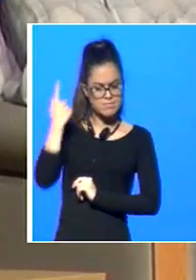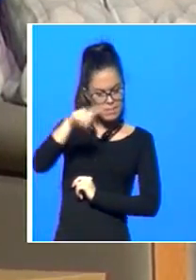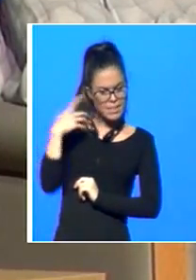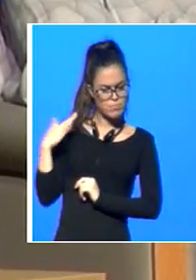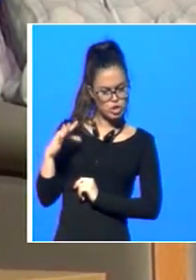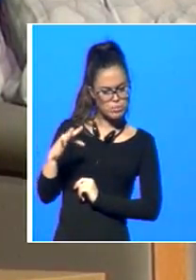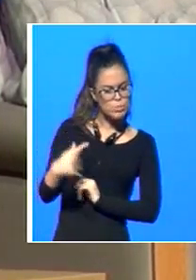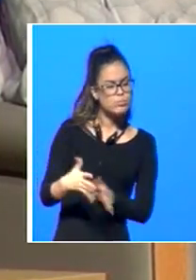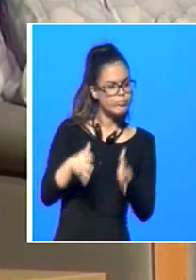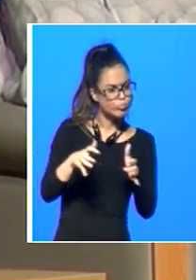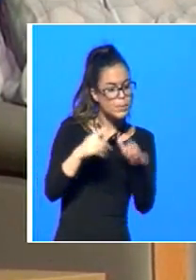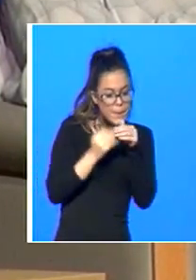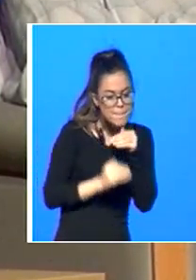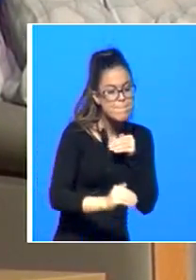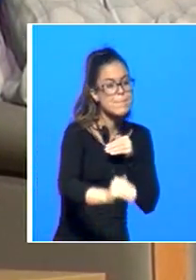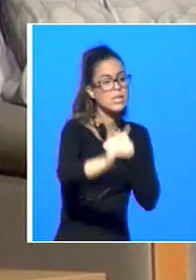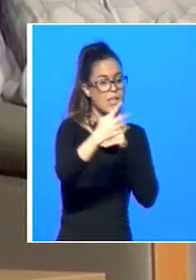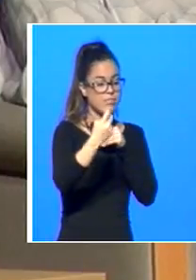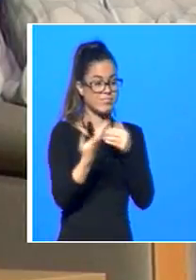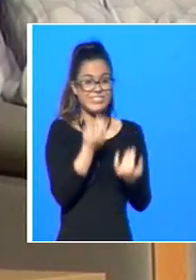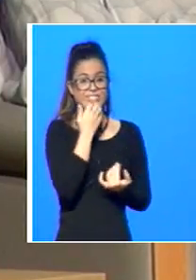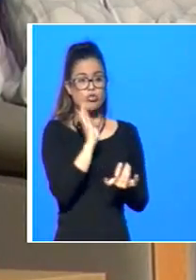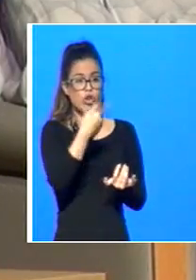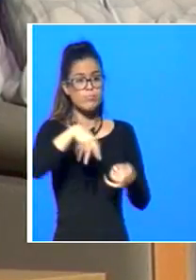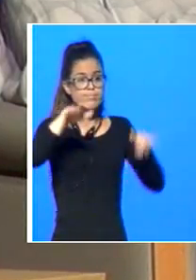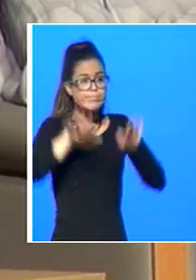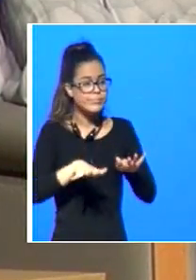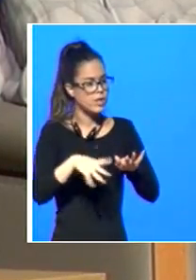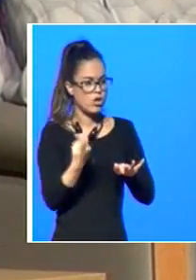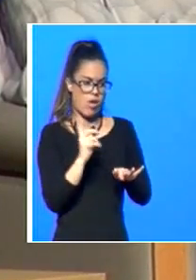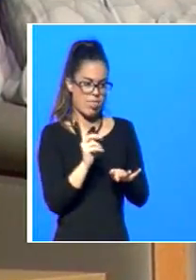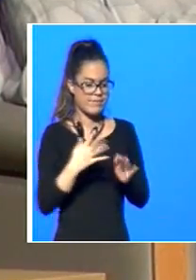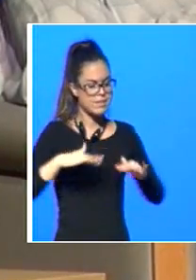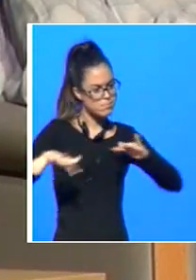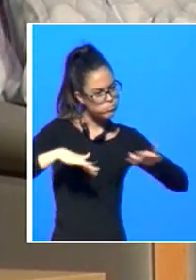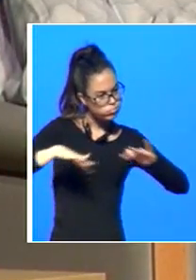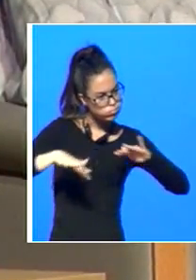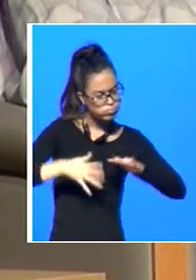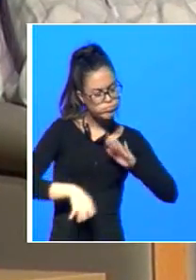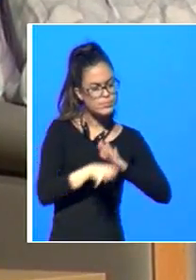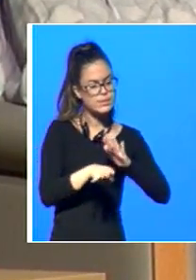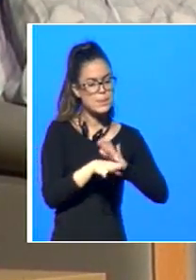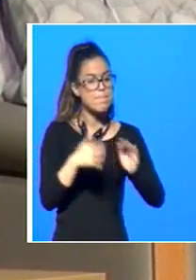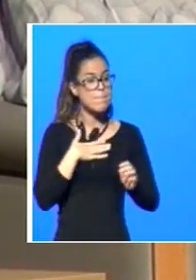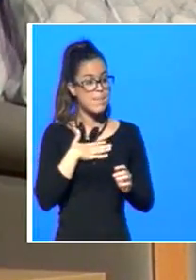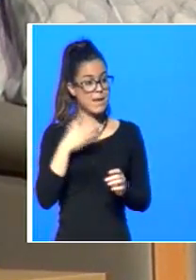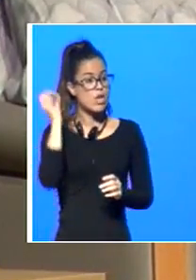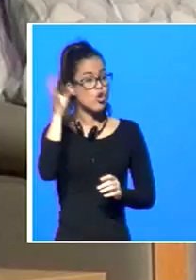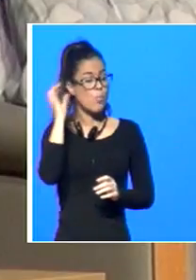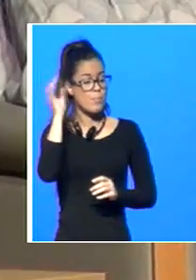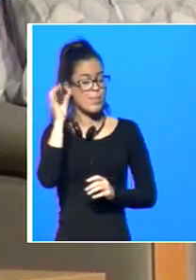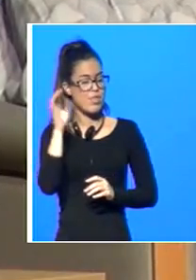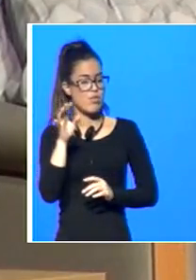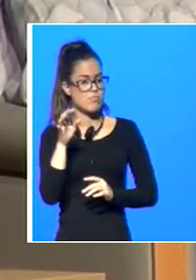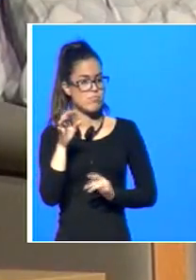no, si nos estancamos, no vamos. Y para mí, la convención se ha consagrado, y para mucha gente,